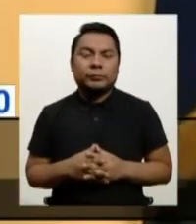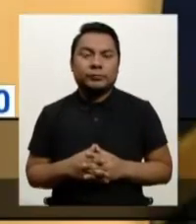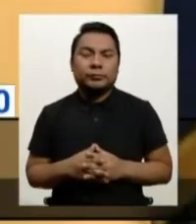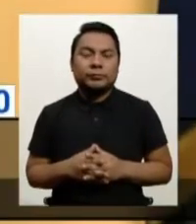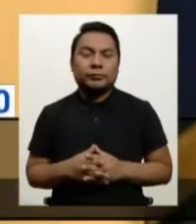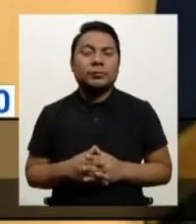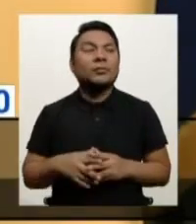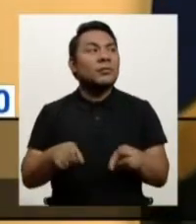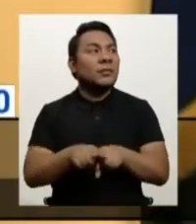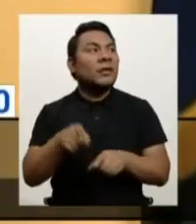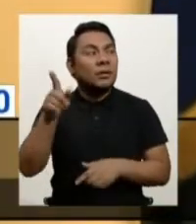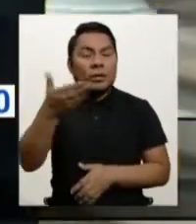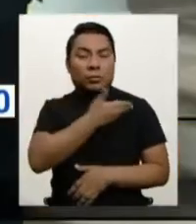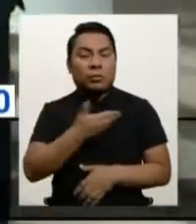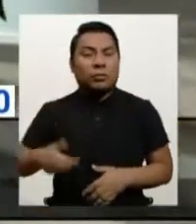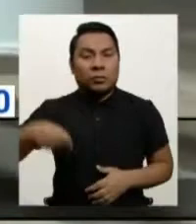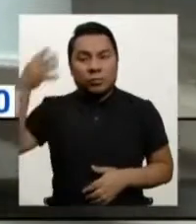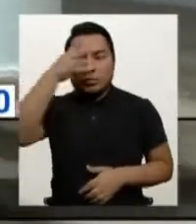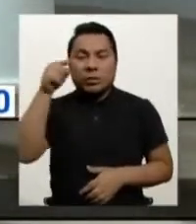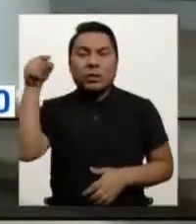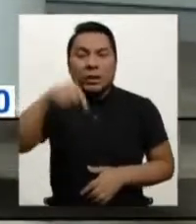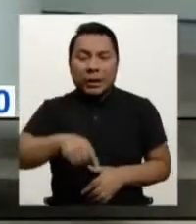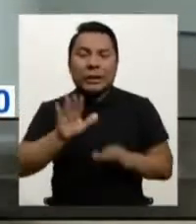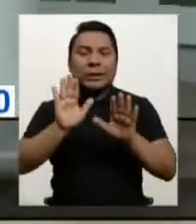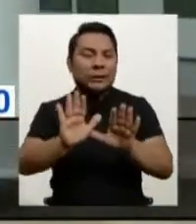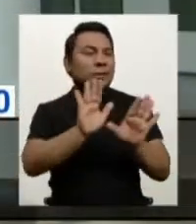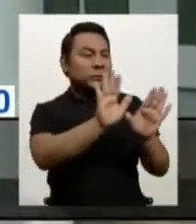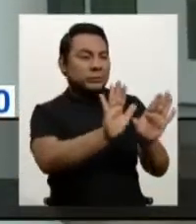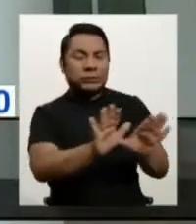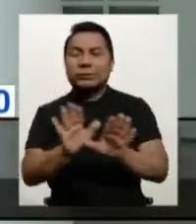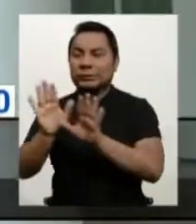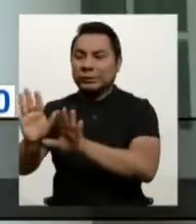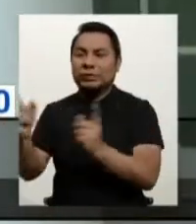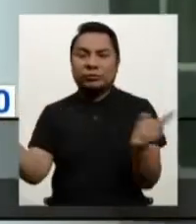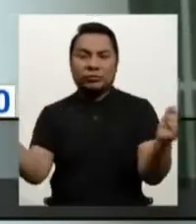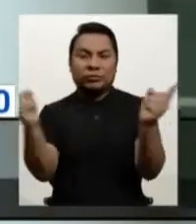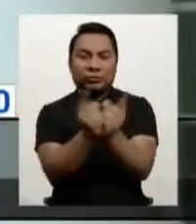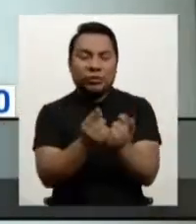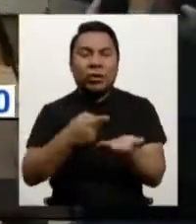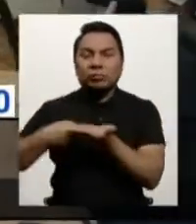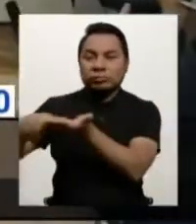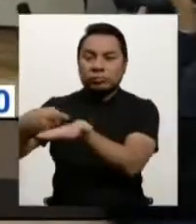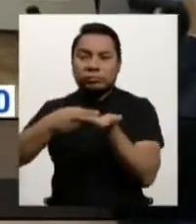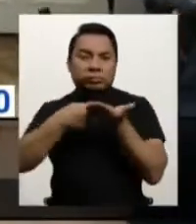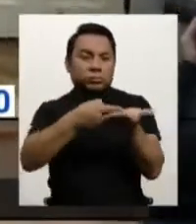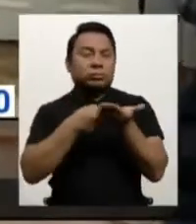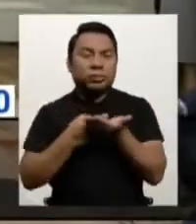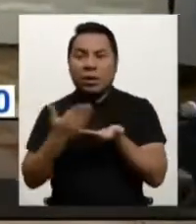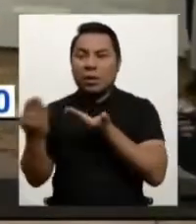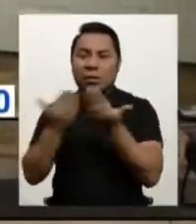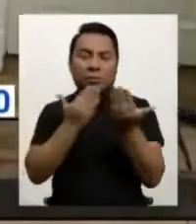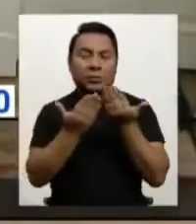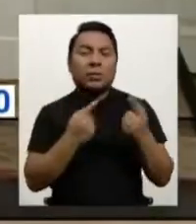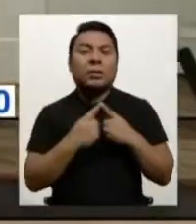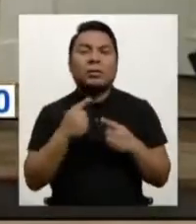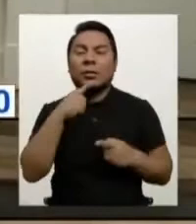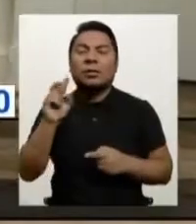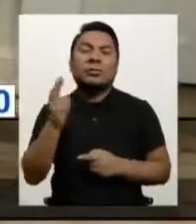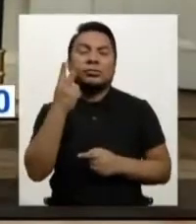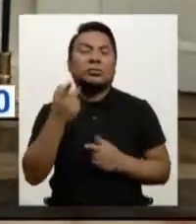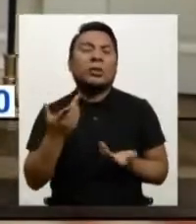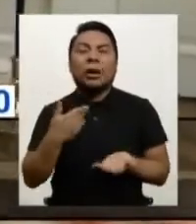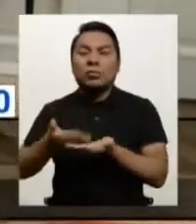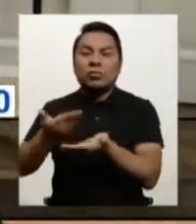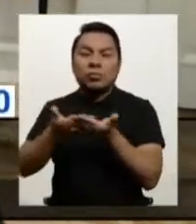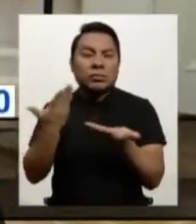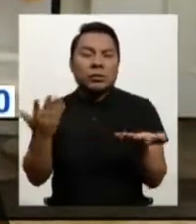Y aunque el presidente quería llegar hoy a un consenso con los senadores de su partido sobre los recortes de impuestos, la propuesta quedó en un segundo plano.